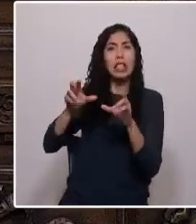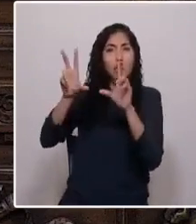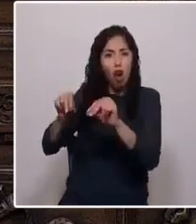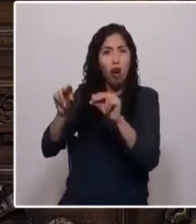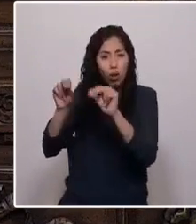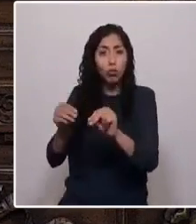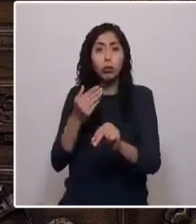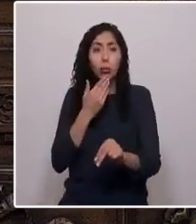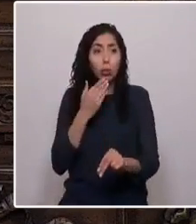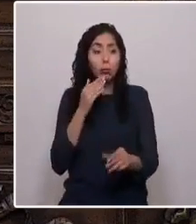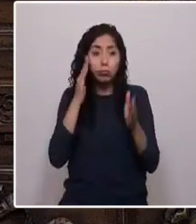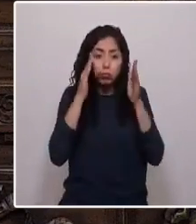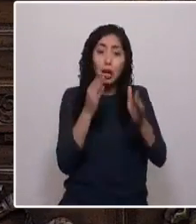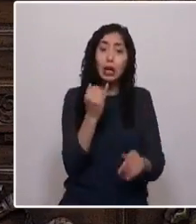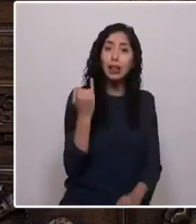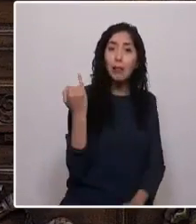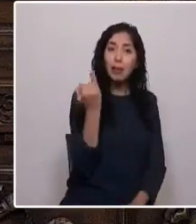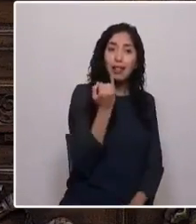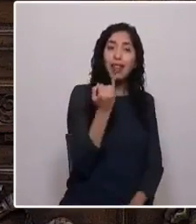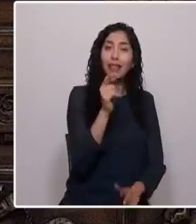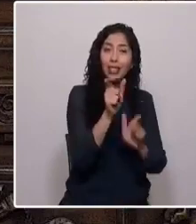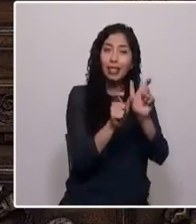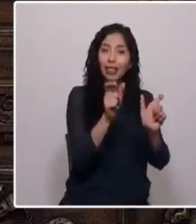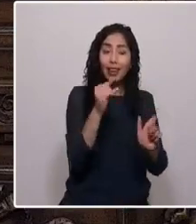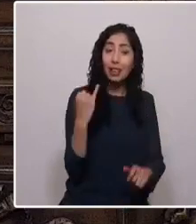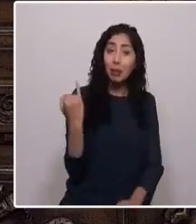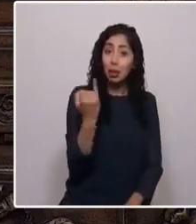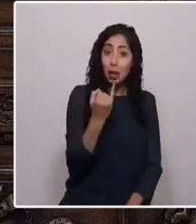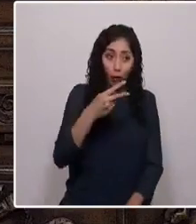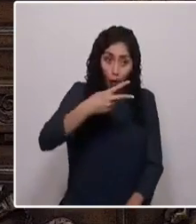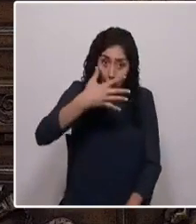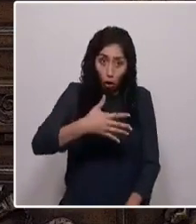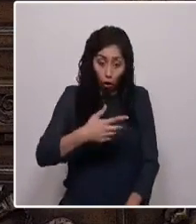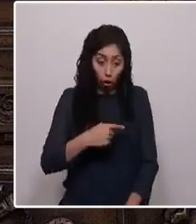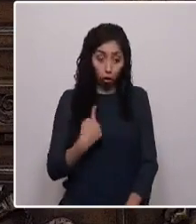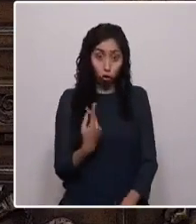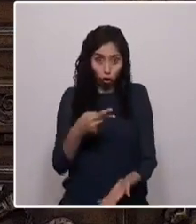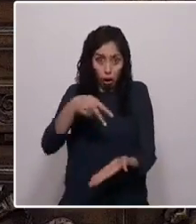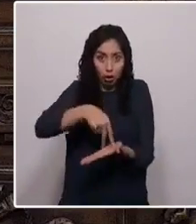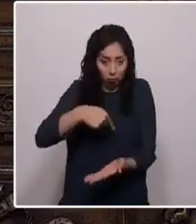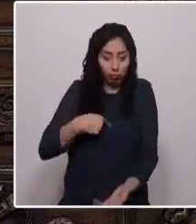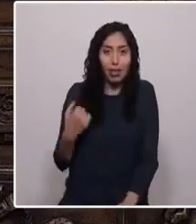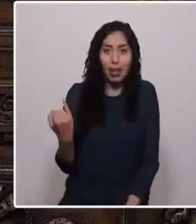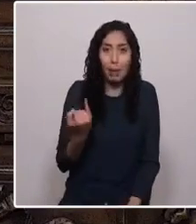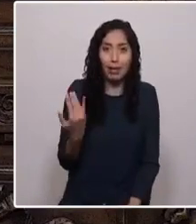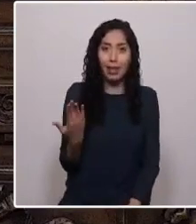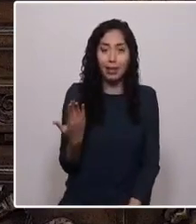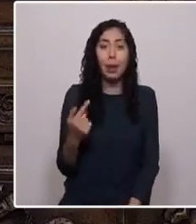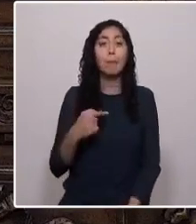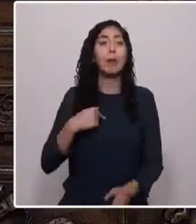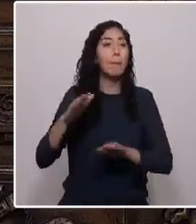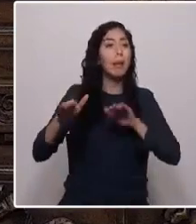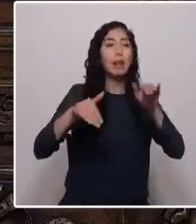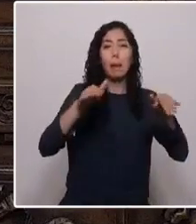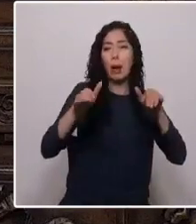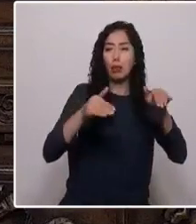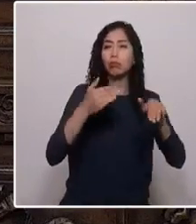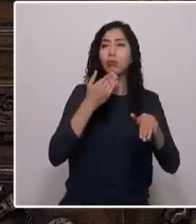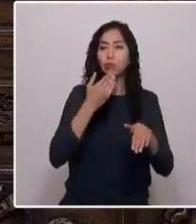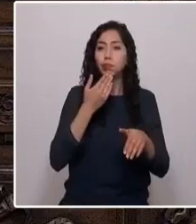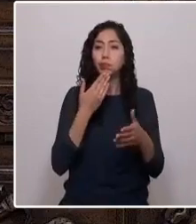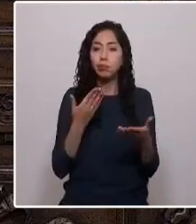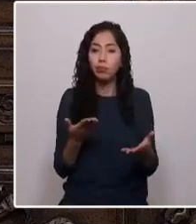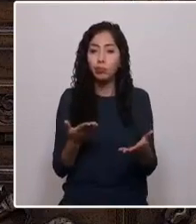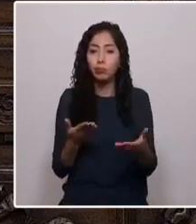independientes. Valoren su independencia. Estamos como independientes aquí. Mi llamado es a considerar el realismo